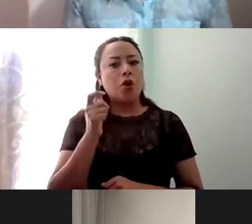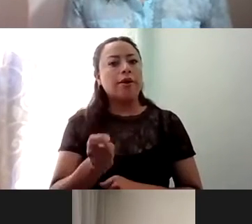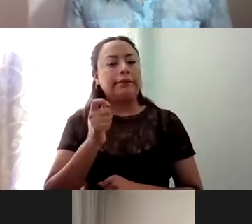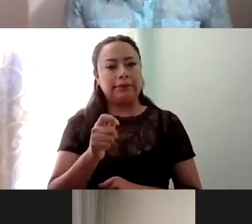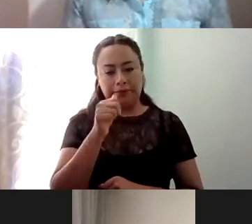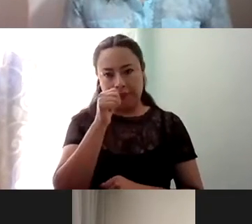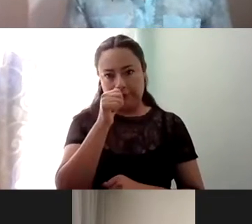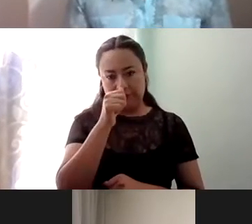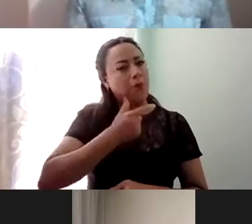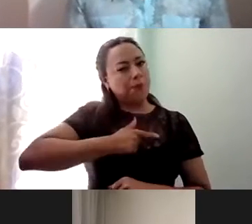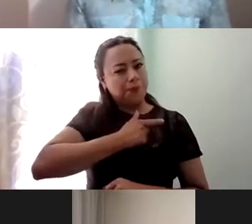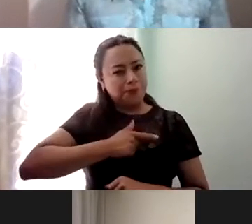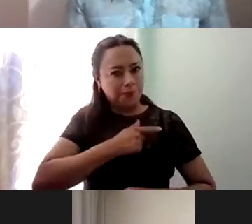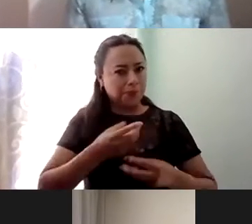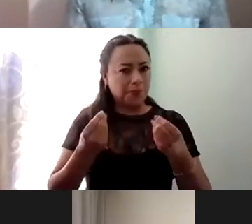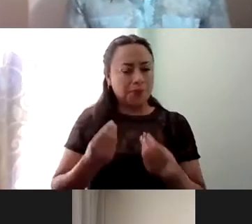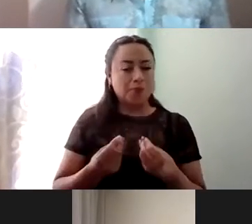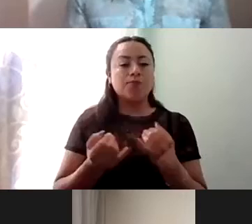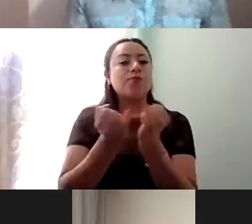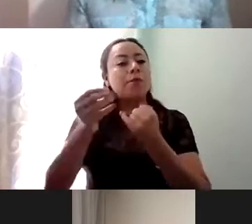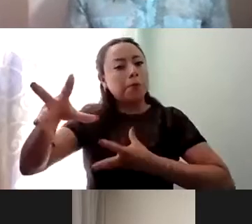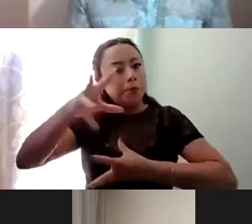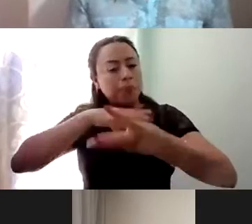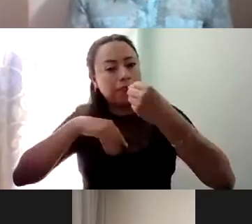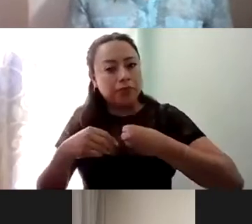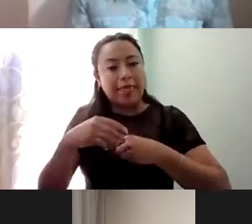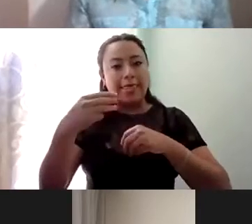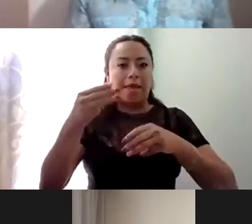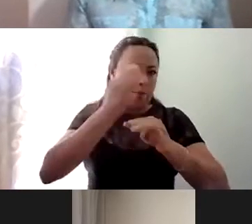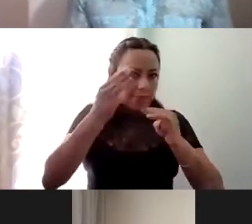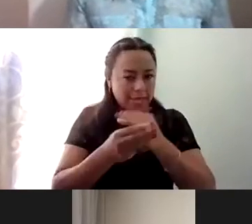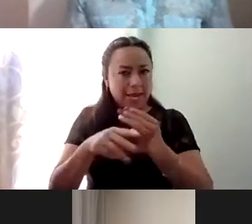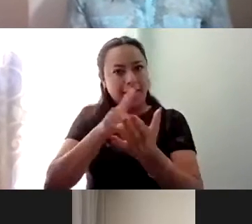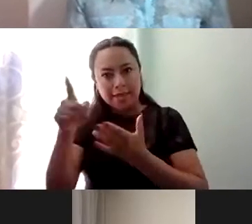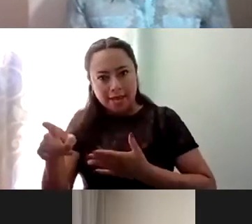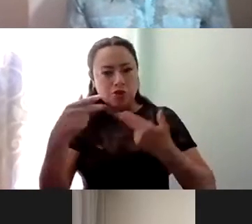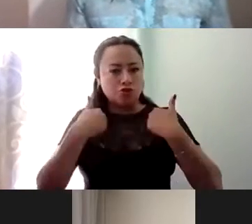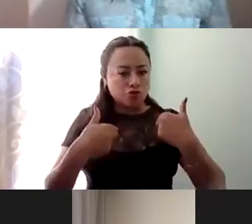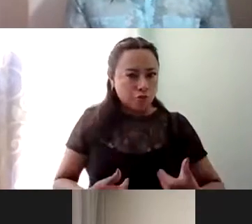el gusto y la empatía de impartir materias como derechos humanos, derecho constitucional,